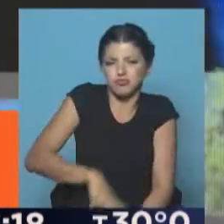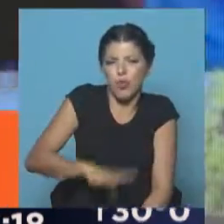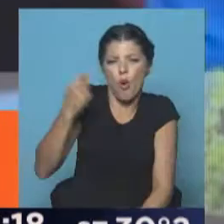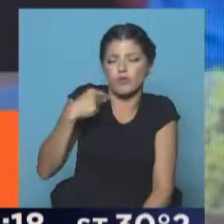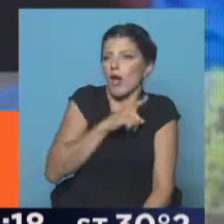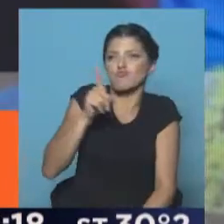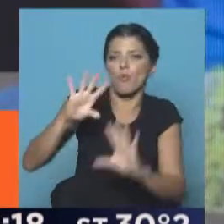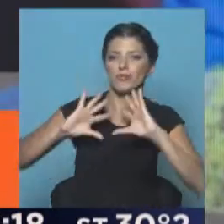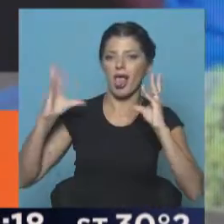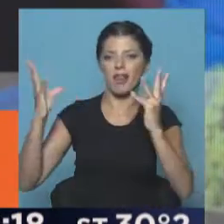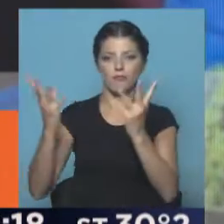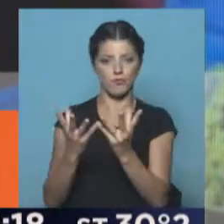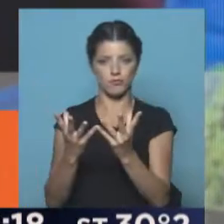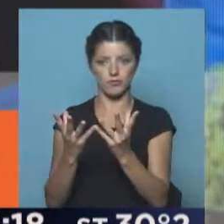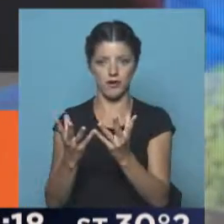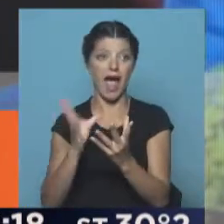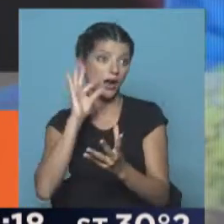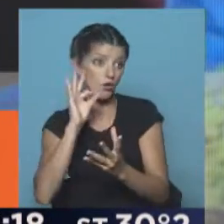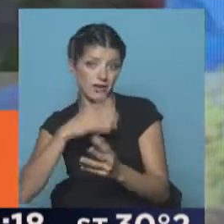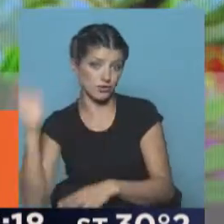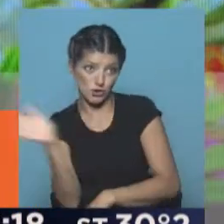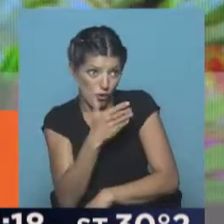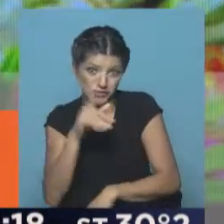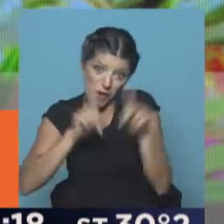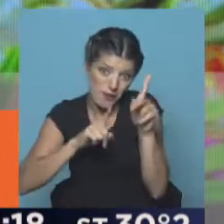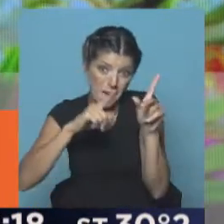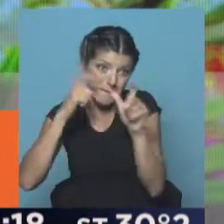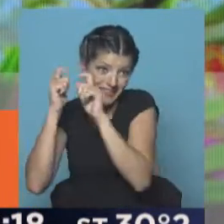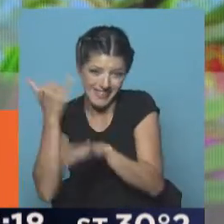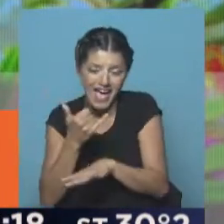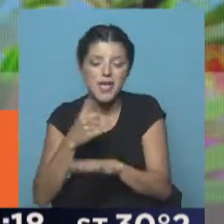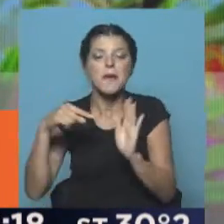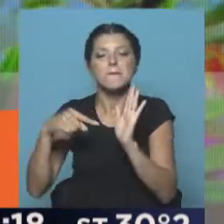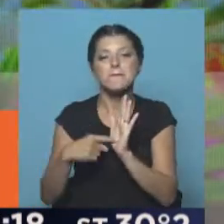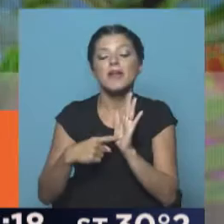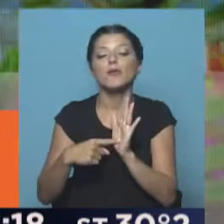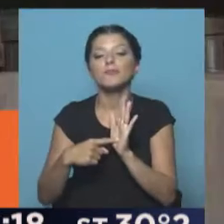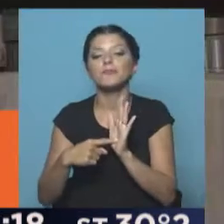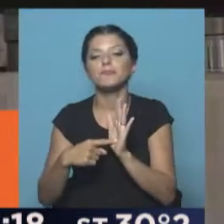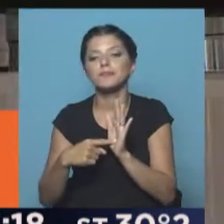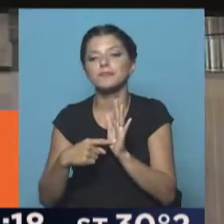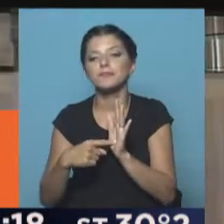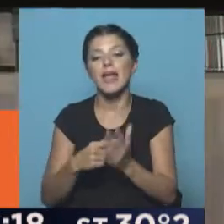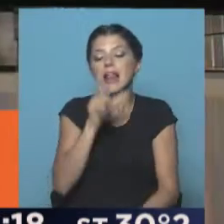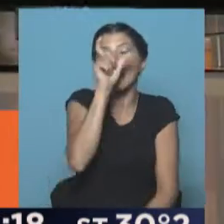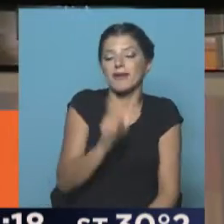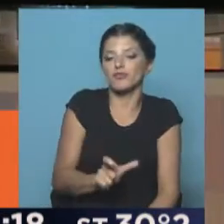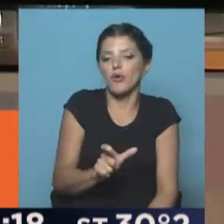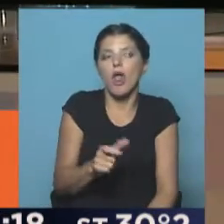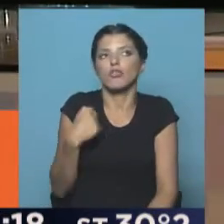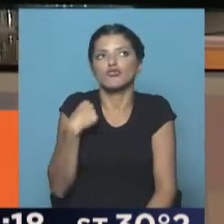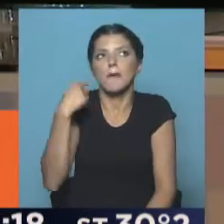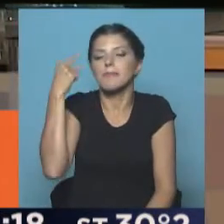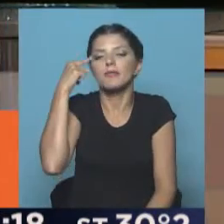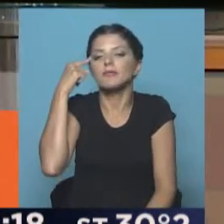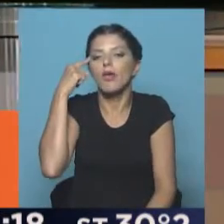etcétera, que, cosa que nos pasa a todos en algún momento de la vida, pero que, digamos, vence esos frenos inhibitorios y haciendo alusión a